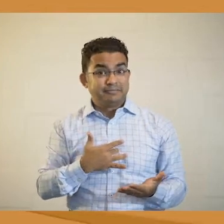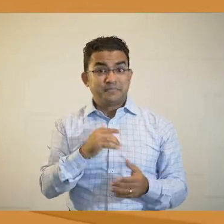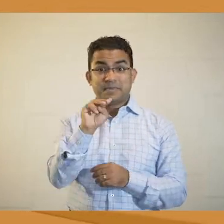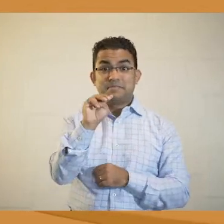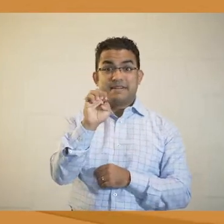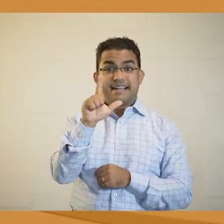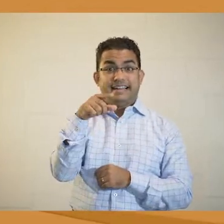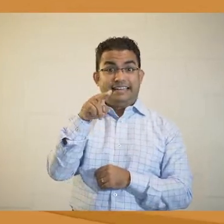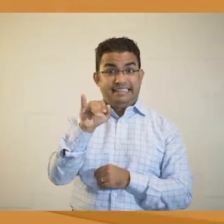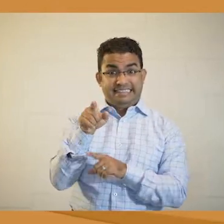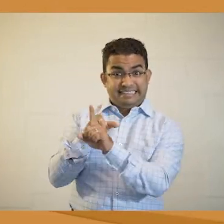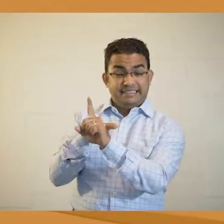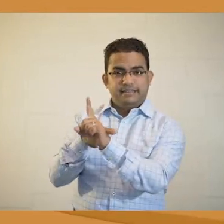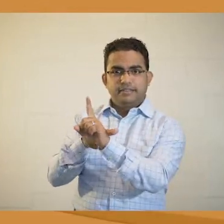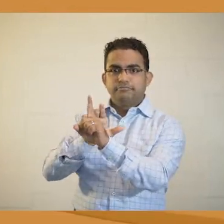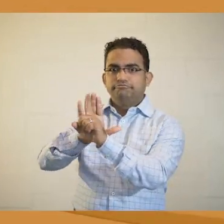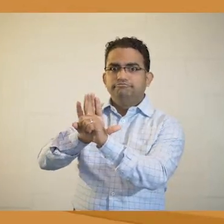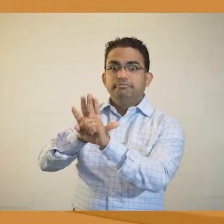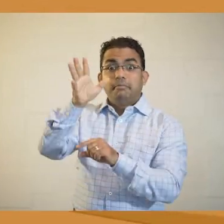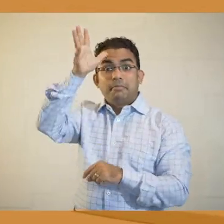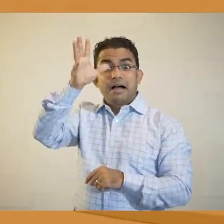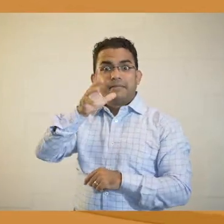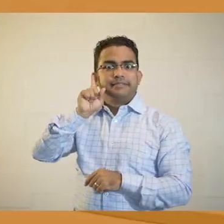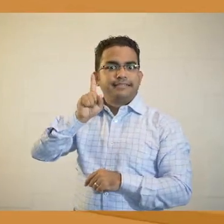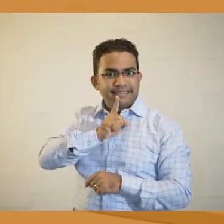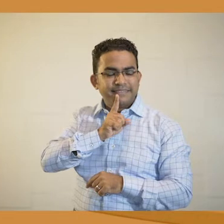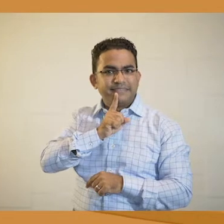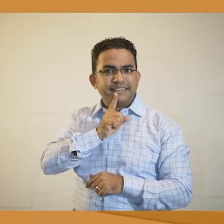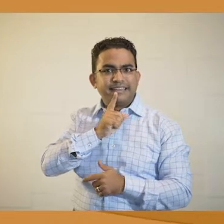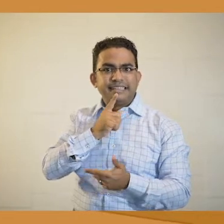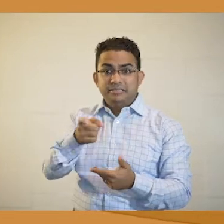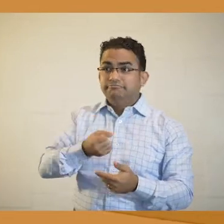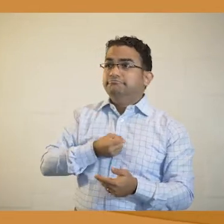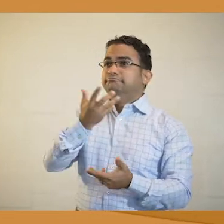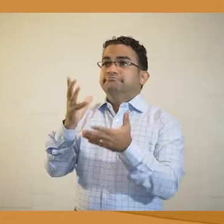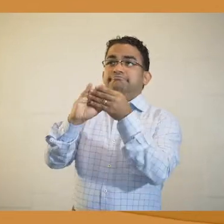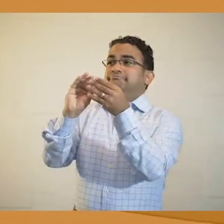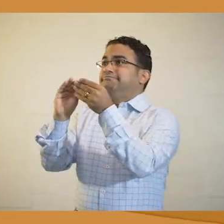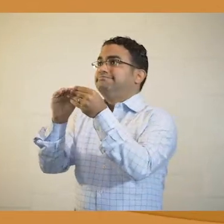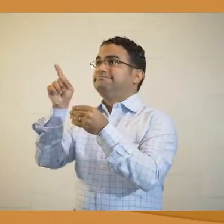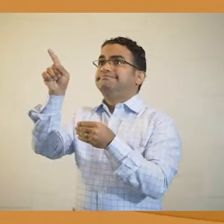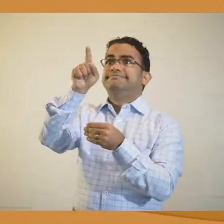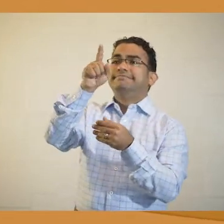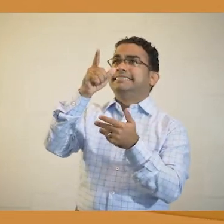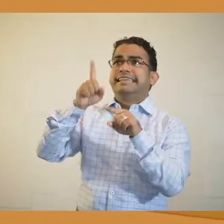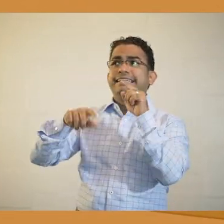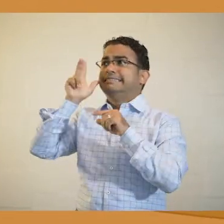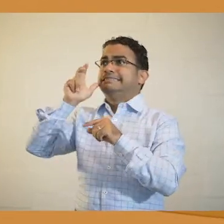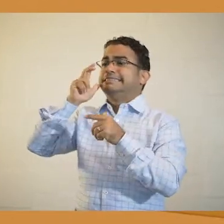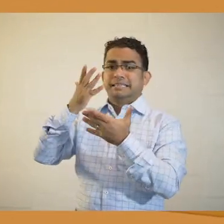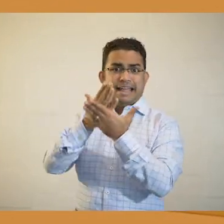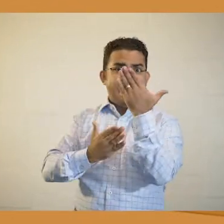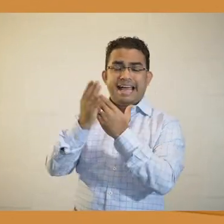Melqui es hijo del silencio. Como un tejedor de asombro, se escribe al viento sus anhelos. Hablar con las manos